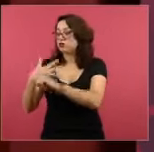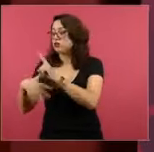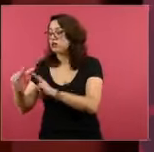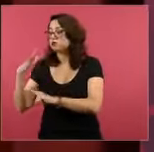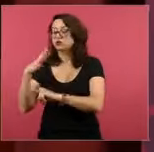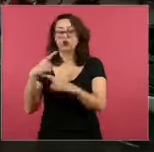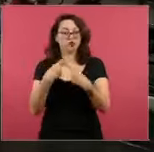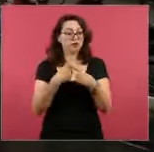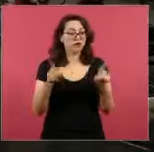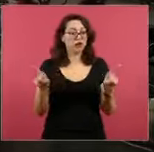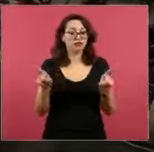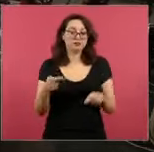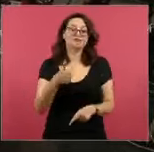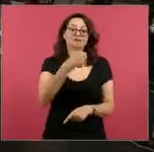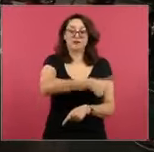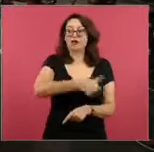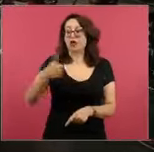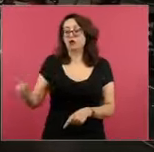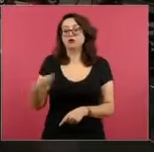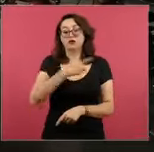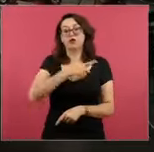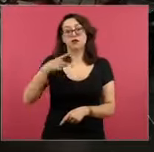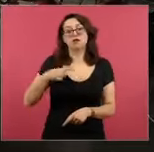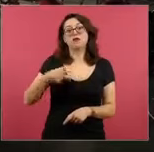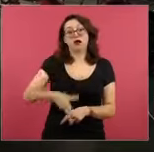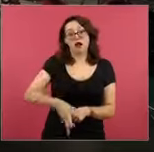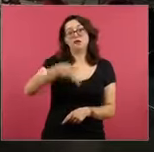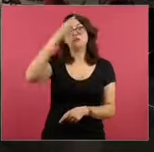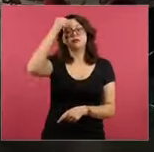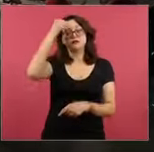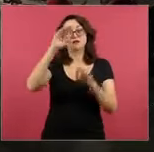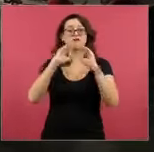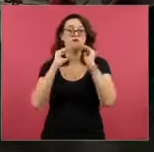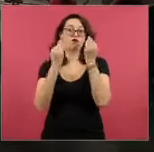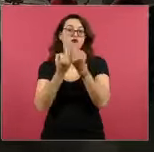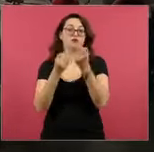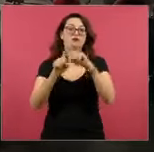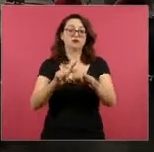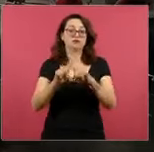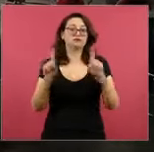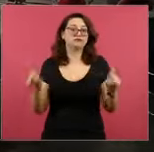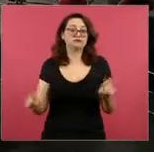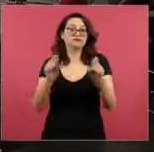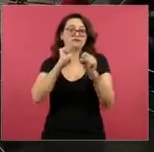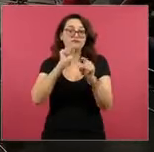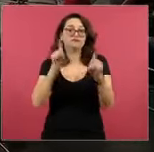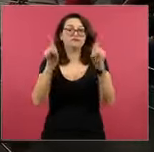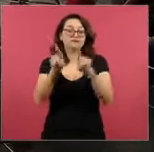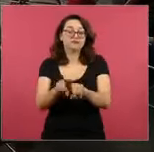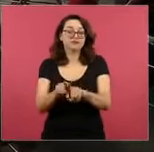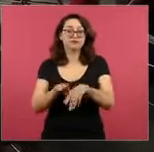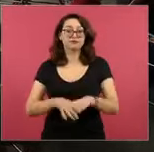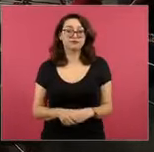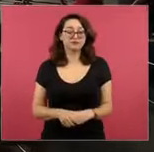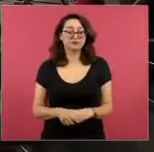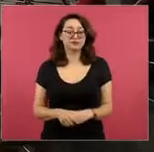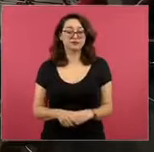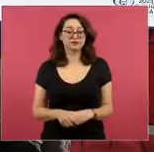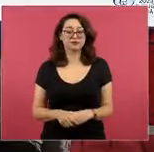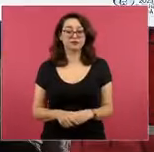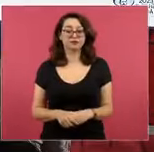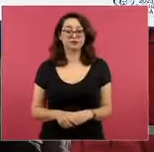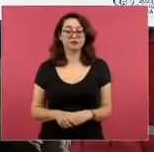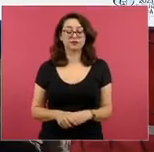país. La siguiente, por favor. ¿Cuáles son los principios didácticos? Los principios didácticos que construyen